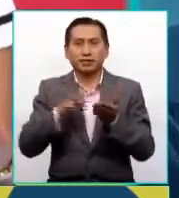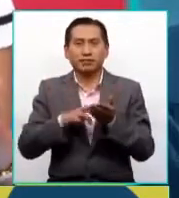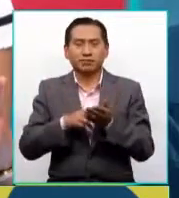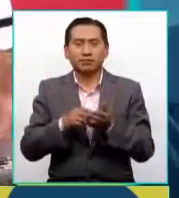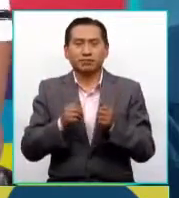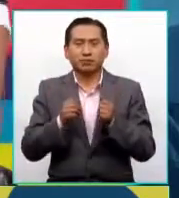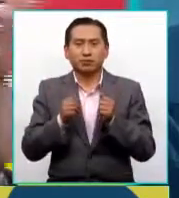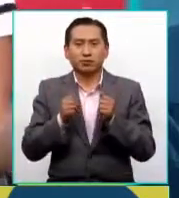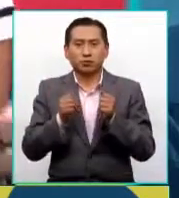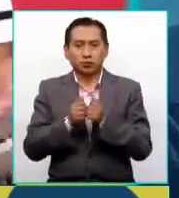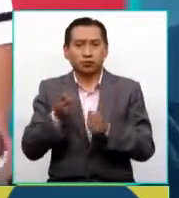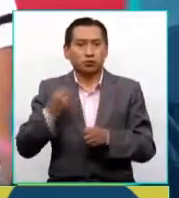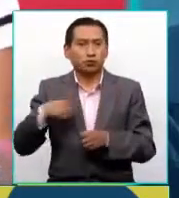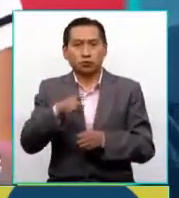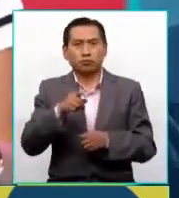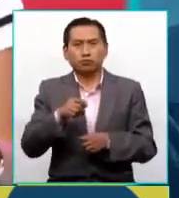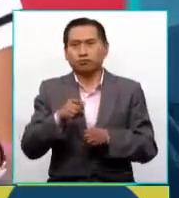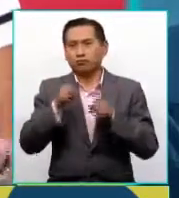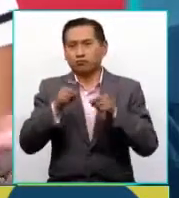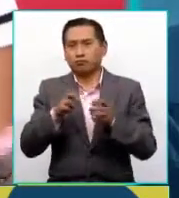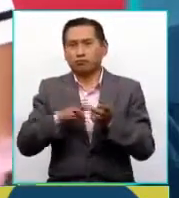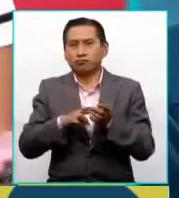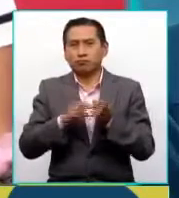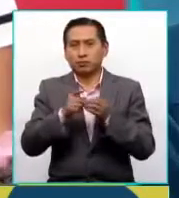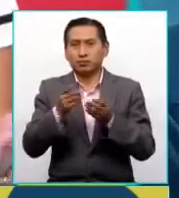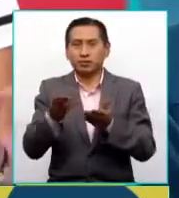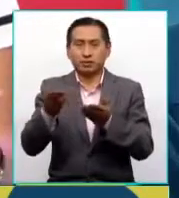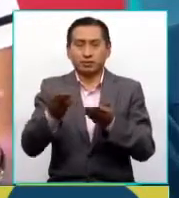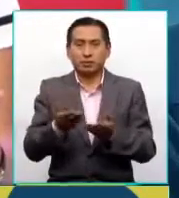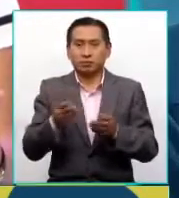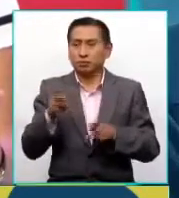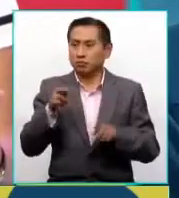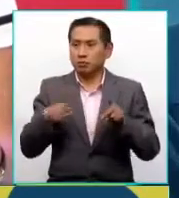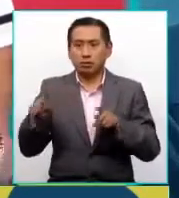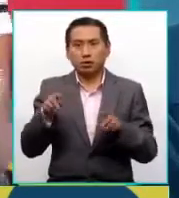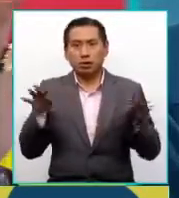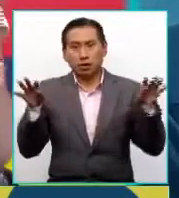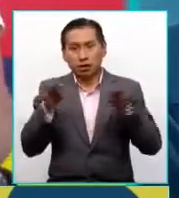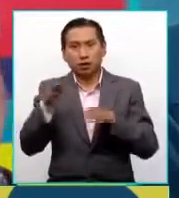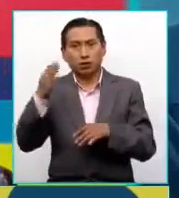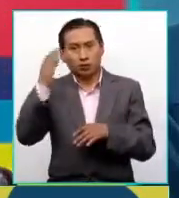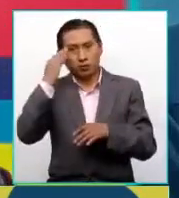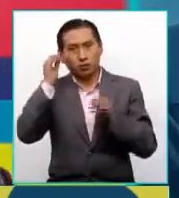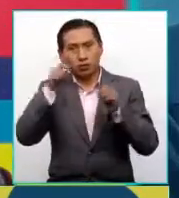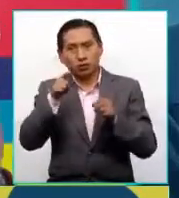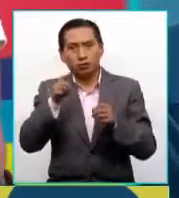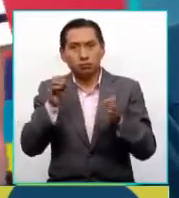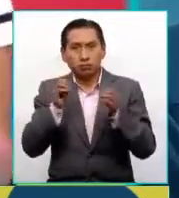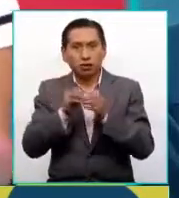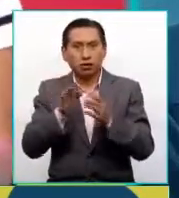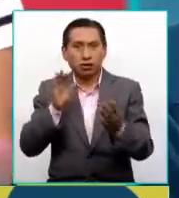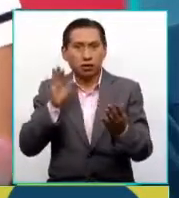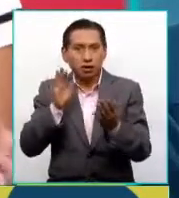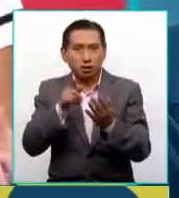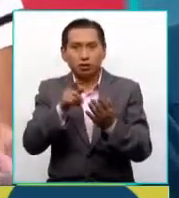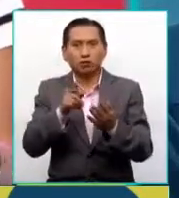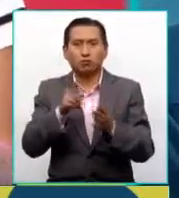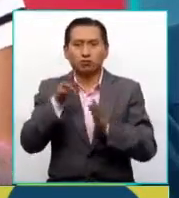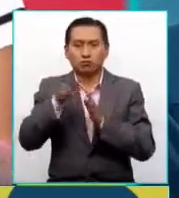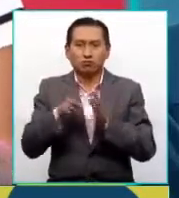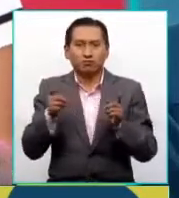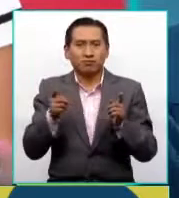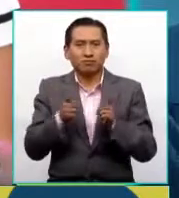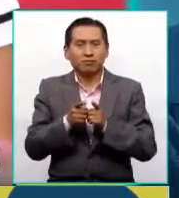que nos hayas dejado fijonearte un poquito. Es una invitación también para que el público que te conoce de lejos pueda acercarse un poco más a estos mini